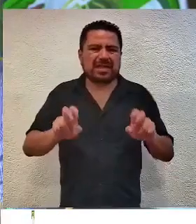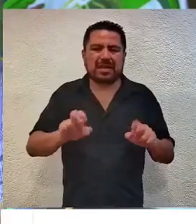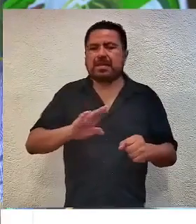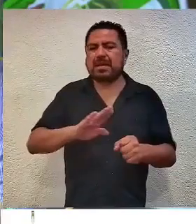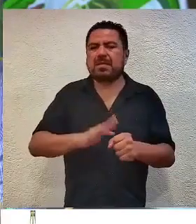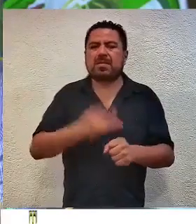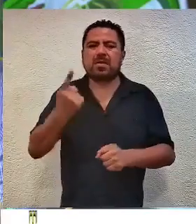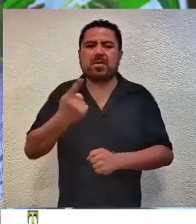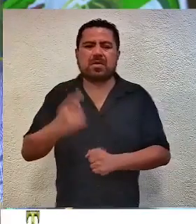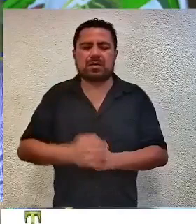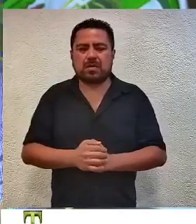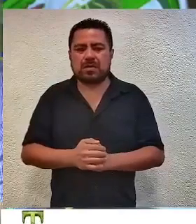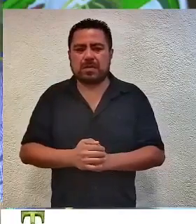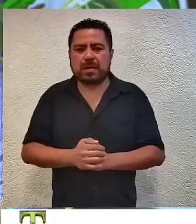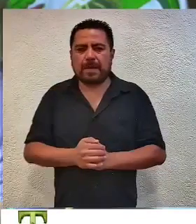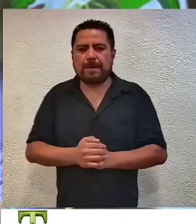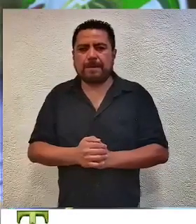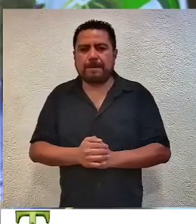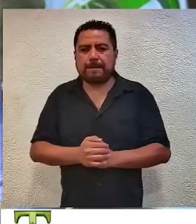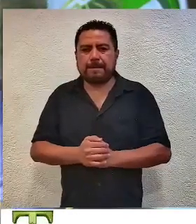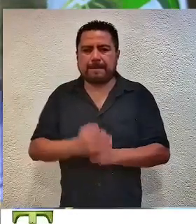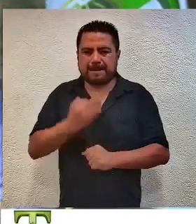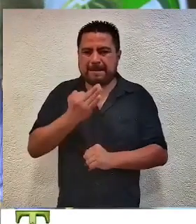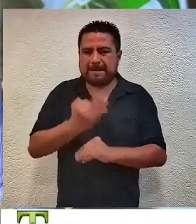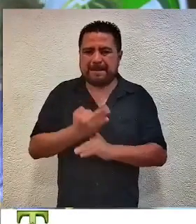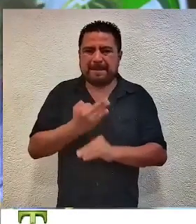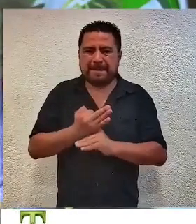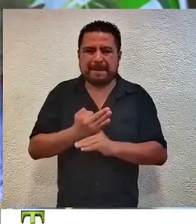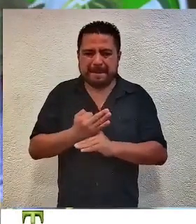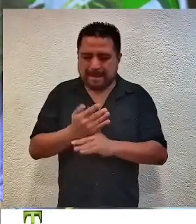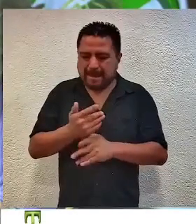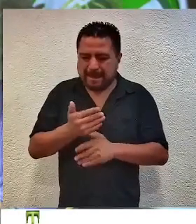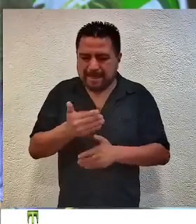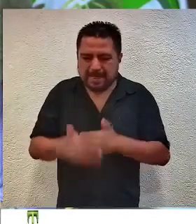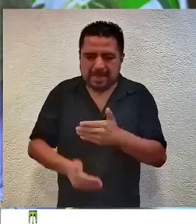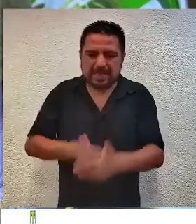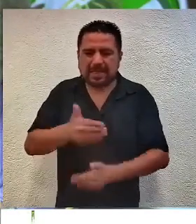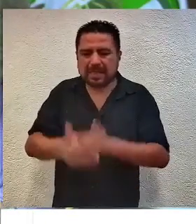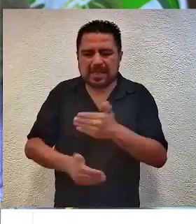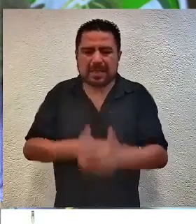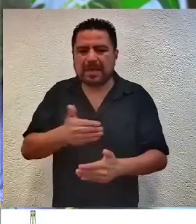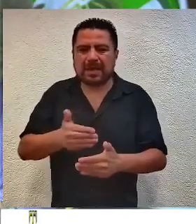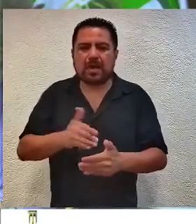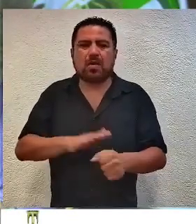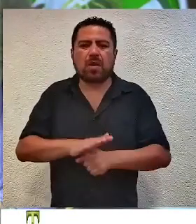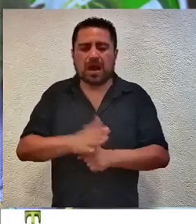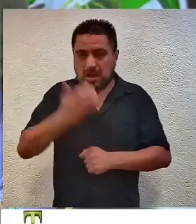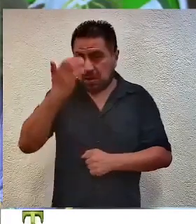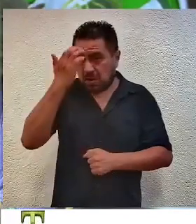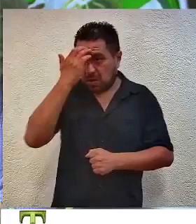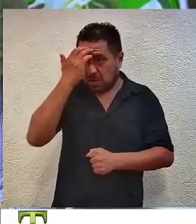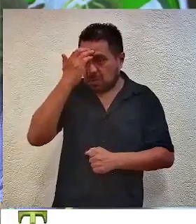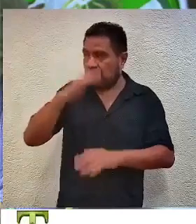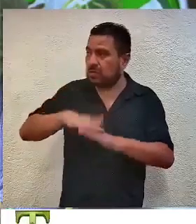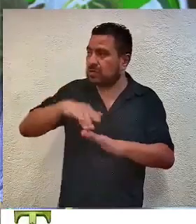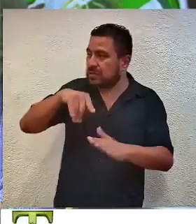porque estamos en una etapa de conociendo de una